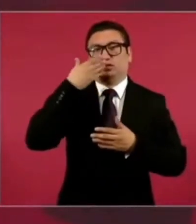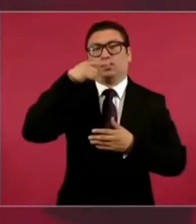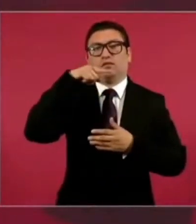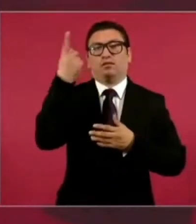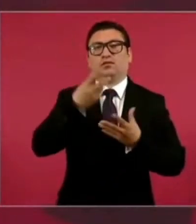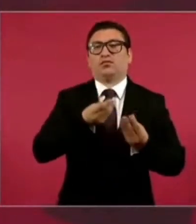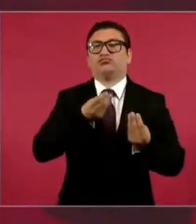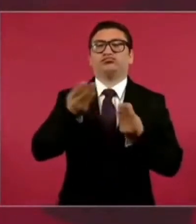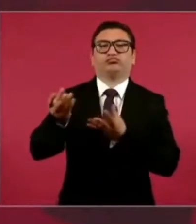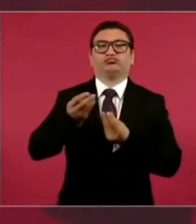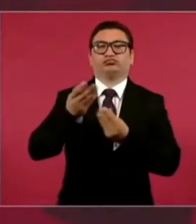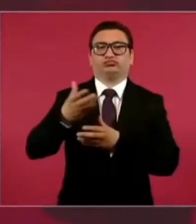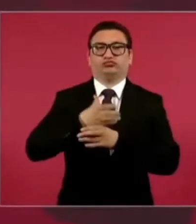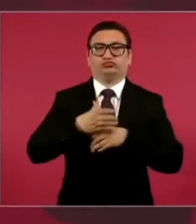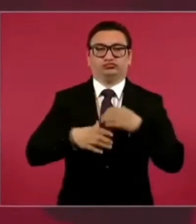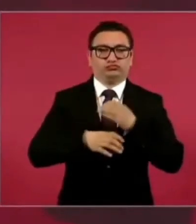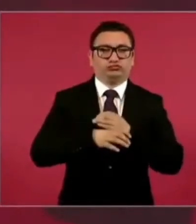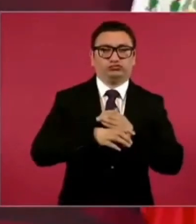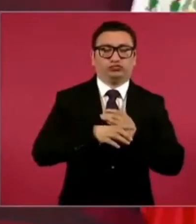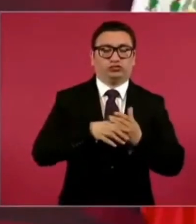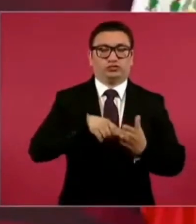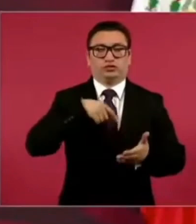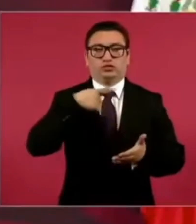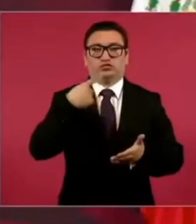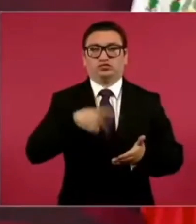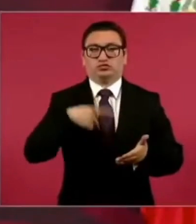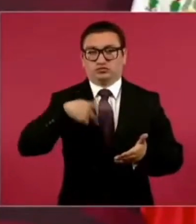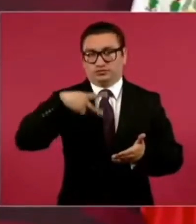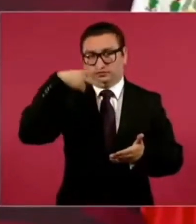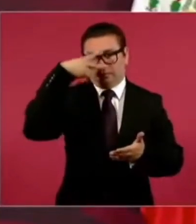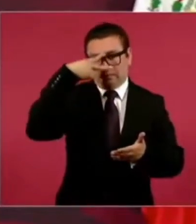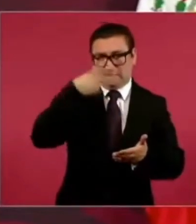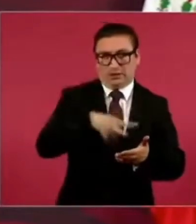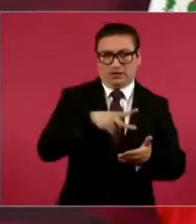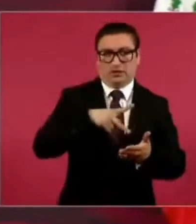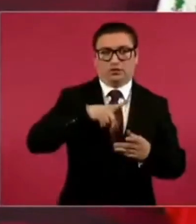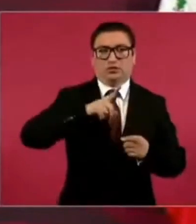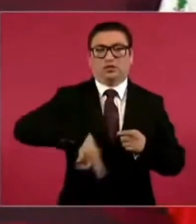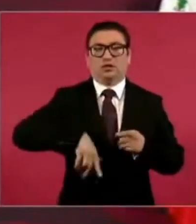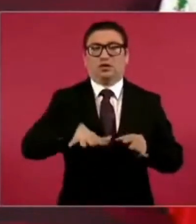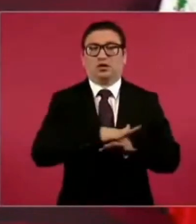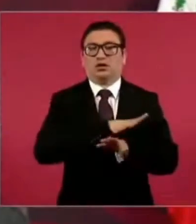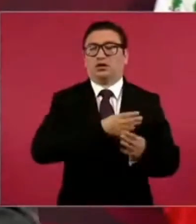facilitar el traslado de bienes públicos a particulares.